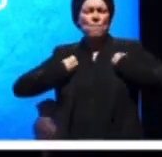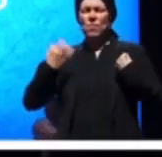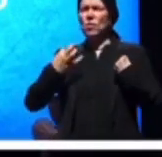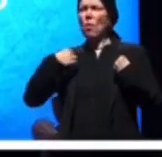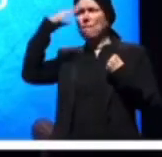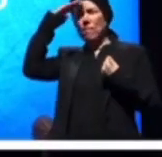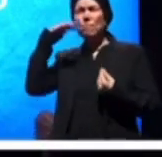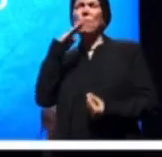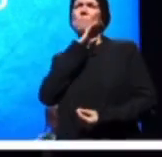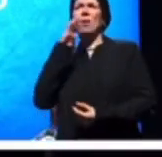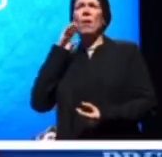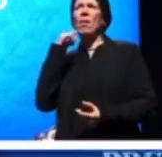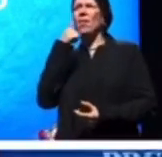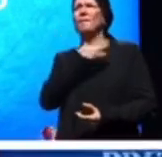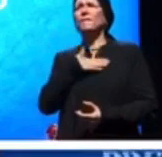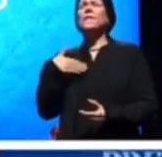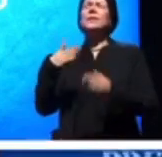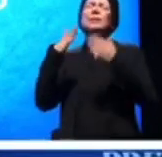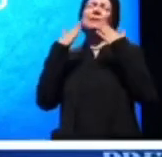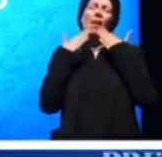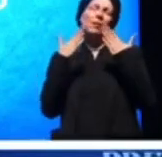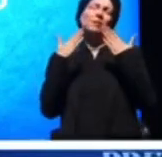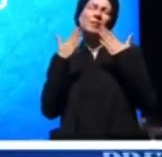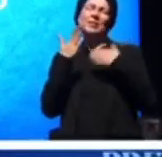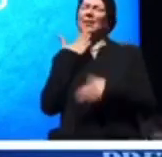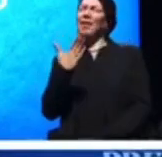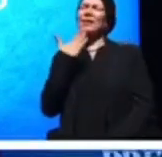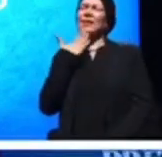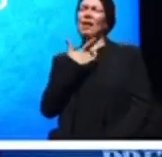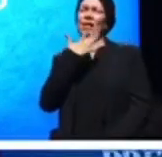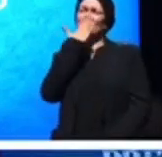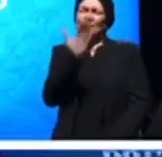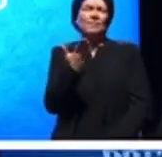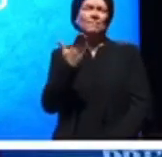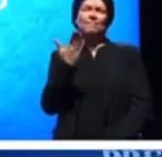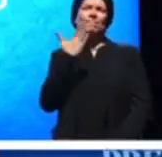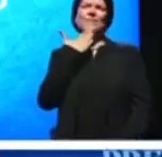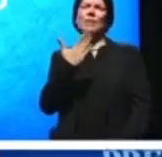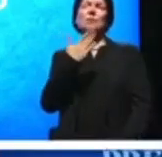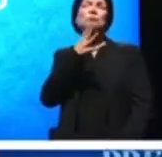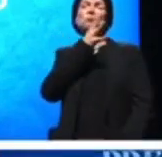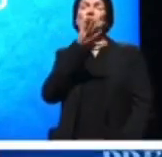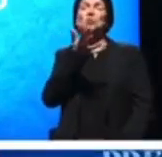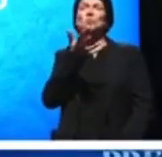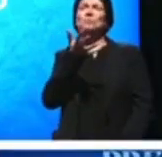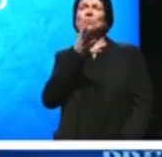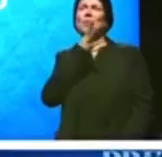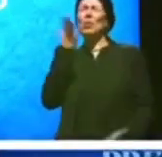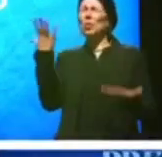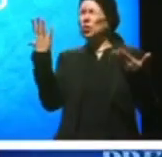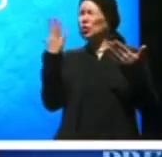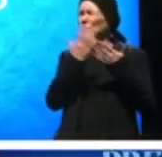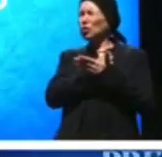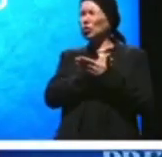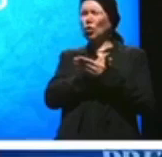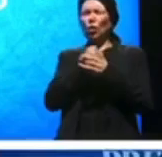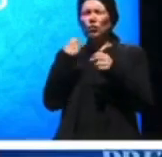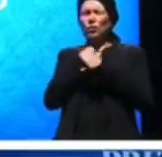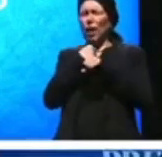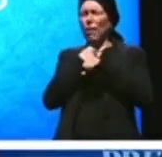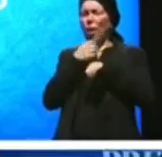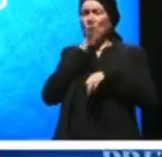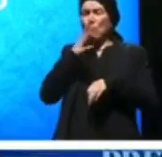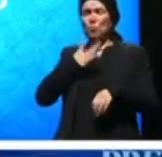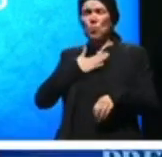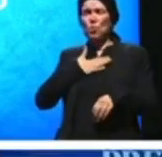mamá, gracias, gracias de verdad por todo lo que habéis hecho por mí,